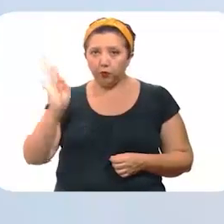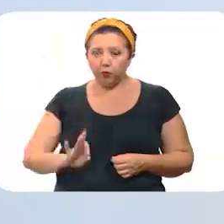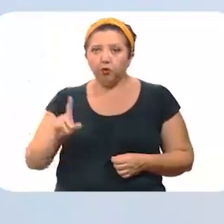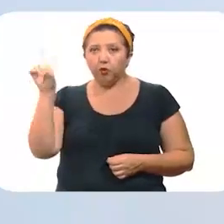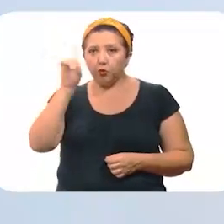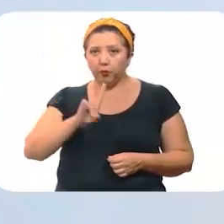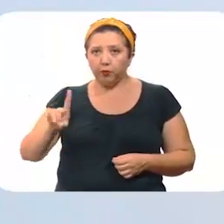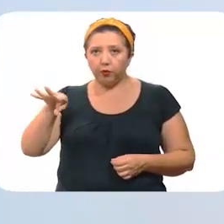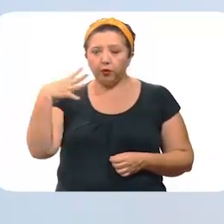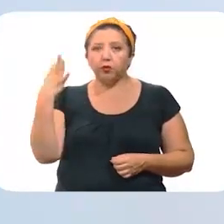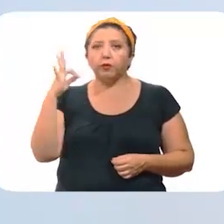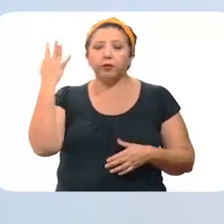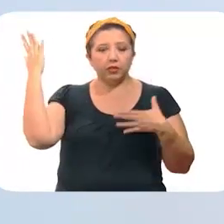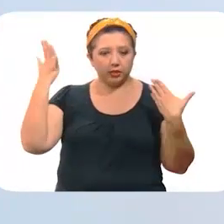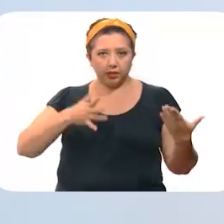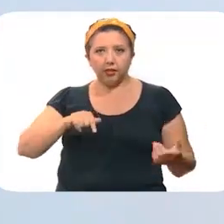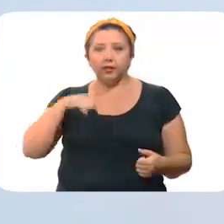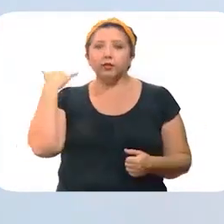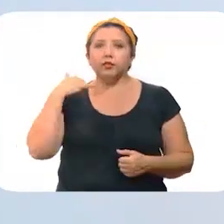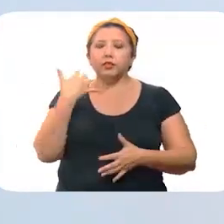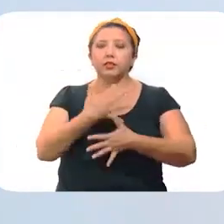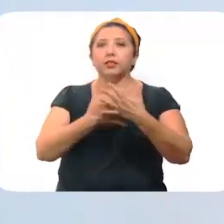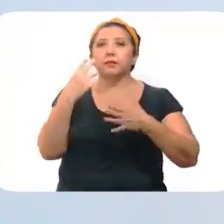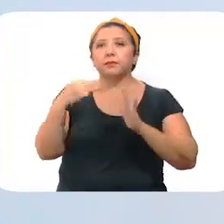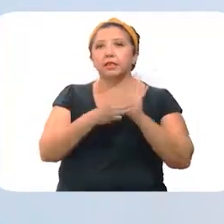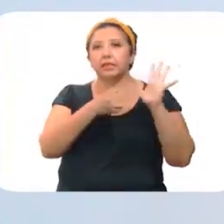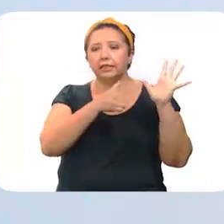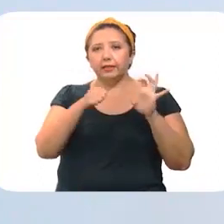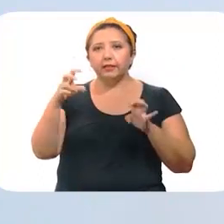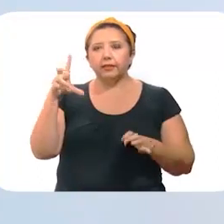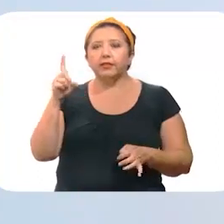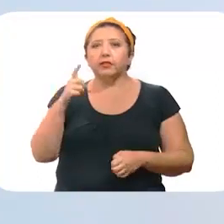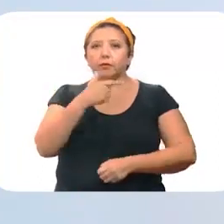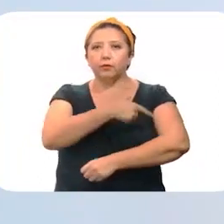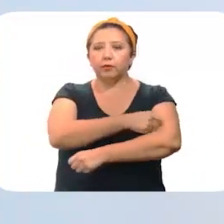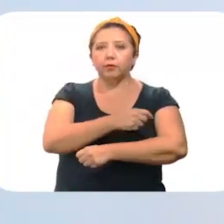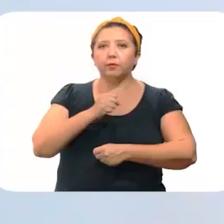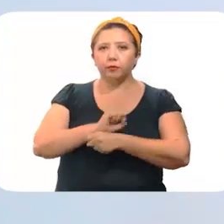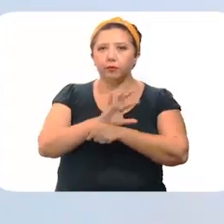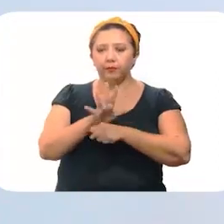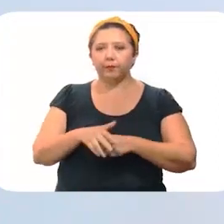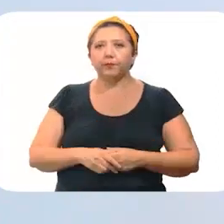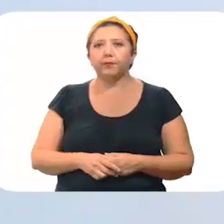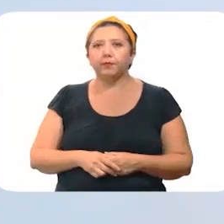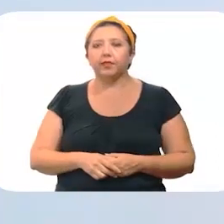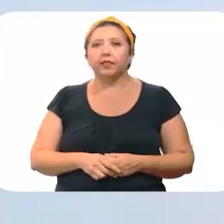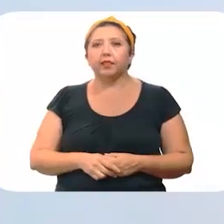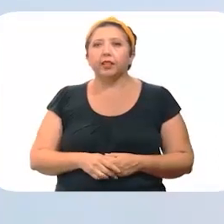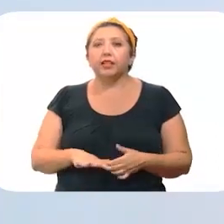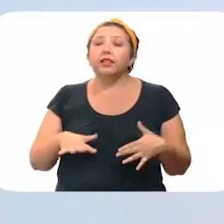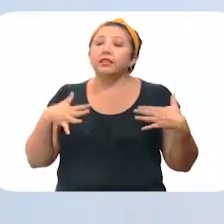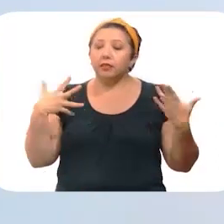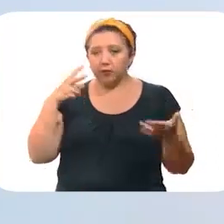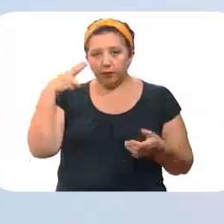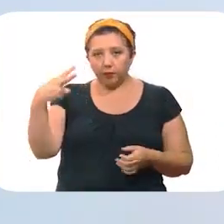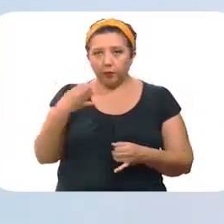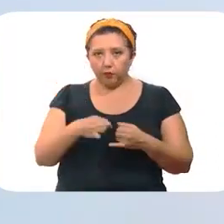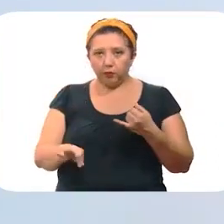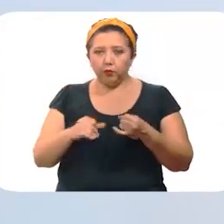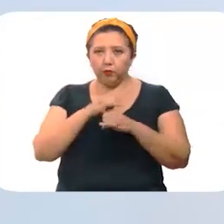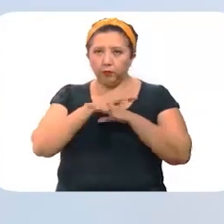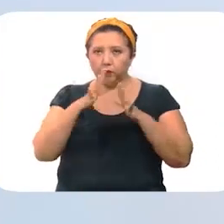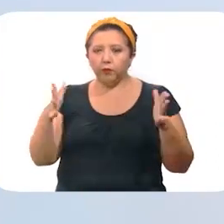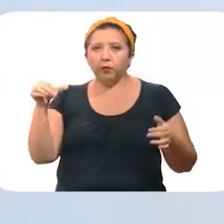El domingo 14 de febrero llegaron a Yucatán 15.630 dosis de la vacuna contra el coronavirus. Según consta en el último